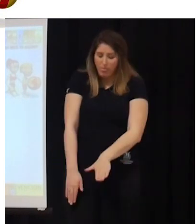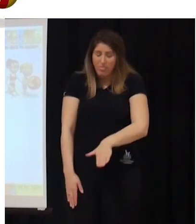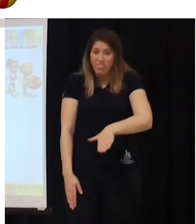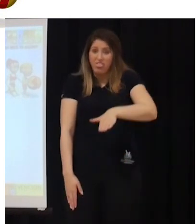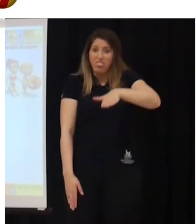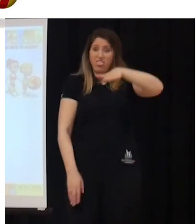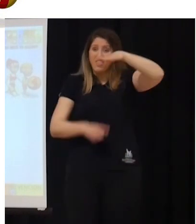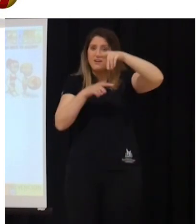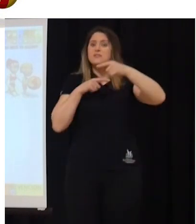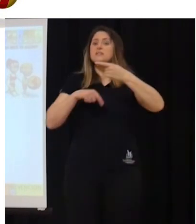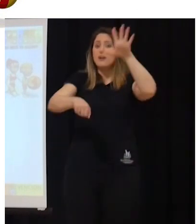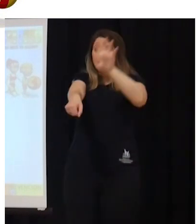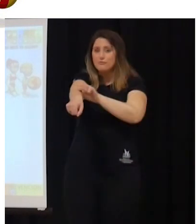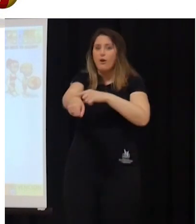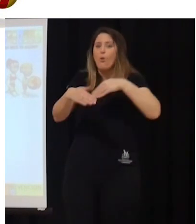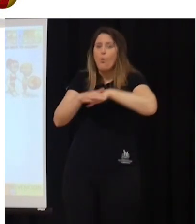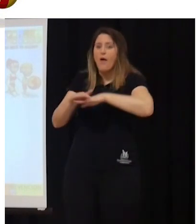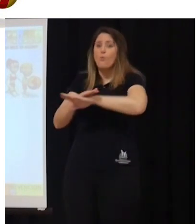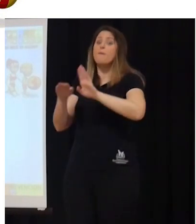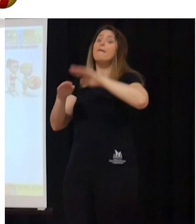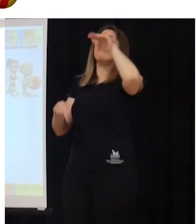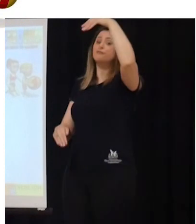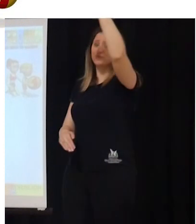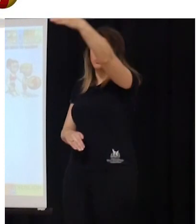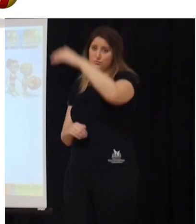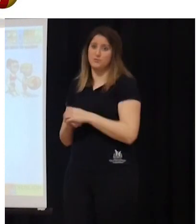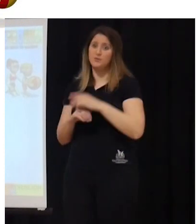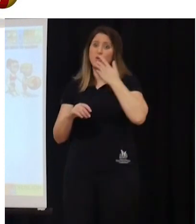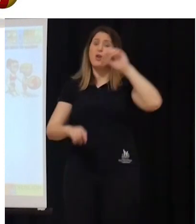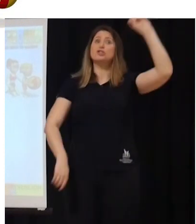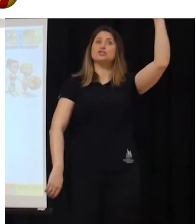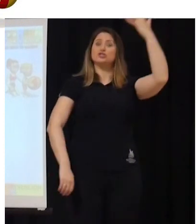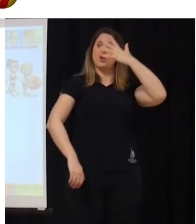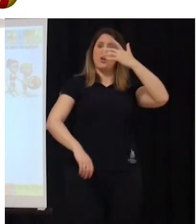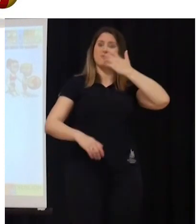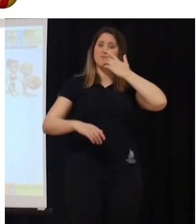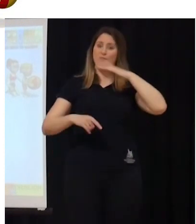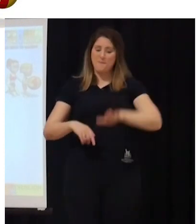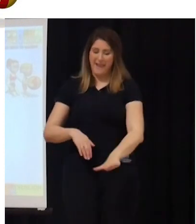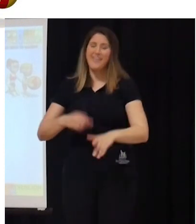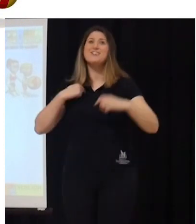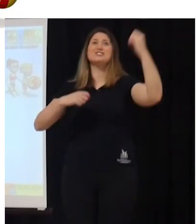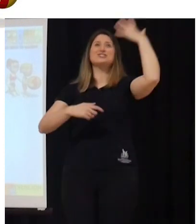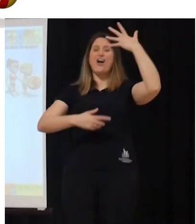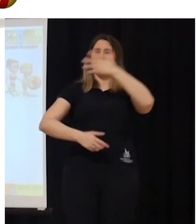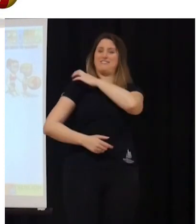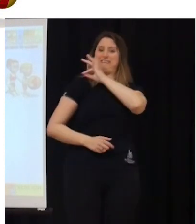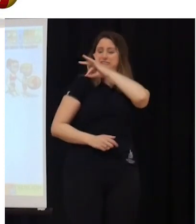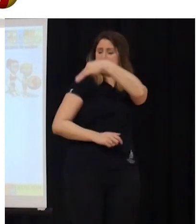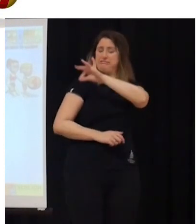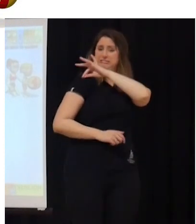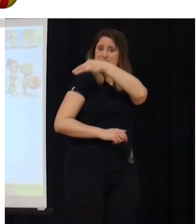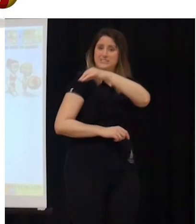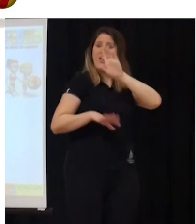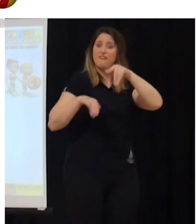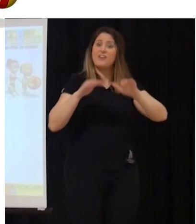y esa nos la guardamos para el futuro. Las insolaciones que recibimos en la infancia las pagaremos en